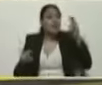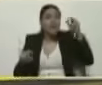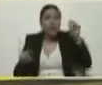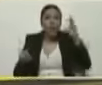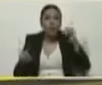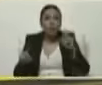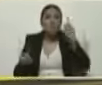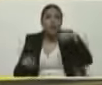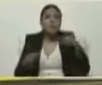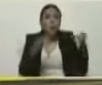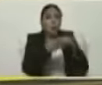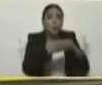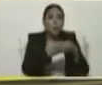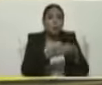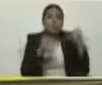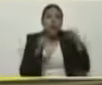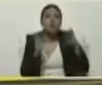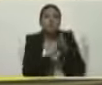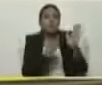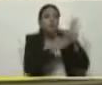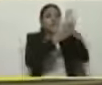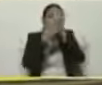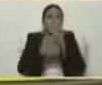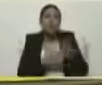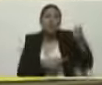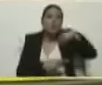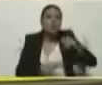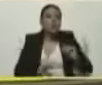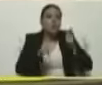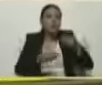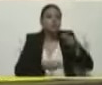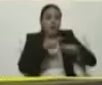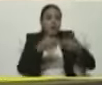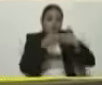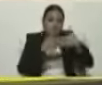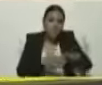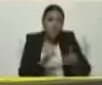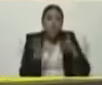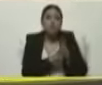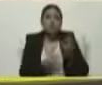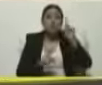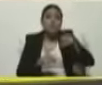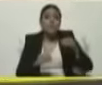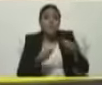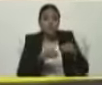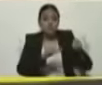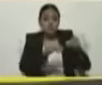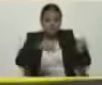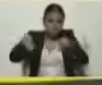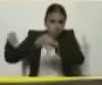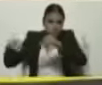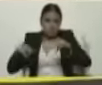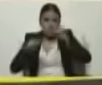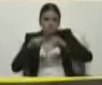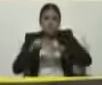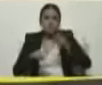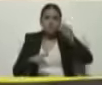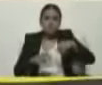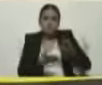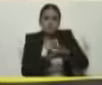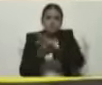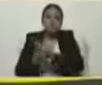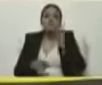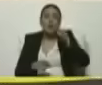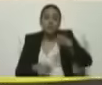Aquí hay un conjunto de soluciones que están en camino. Y el tema del asfaltado me dicen que no es directamente responsabilidad de